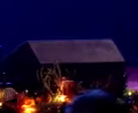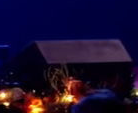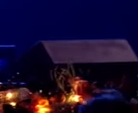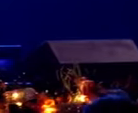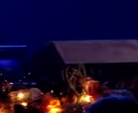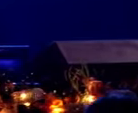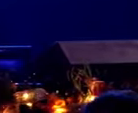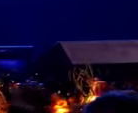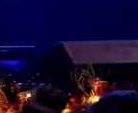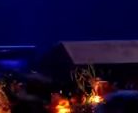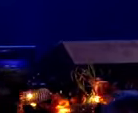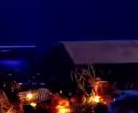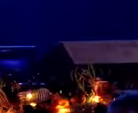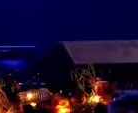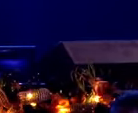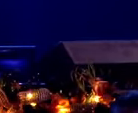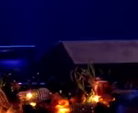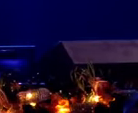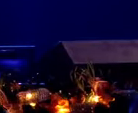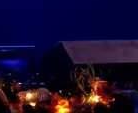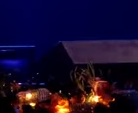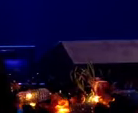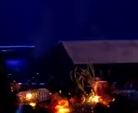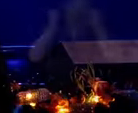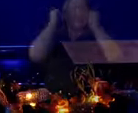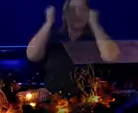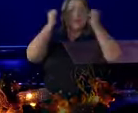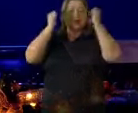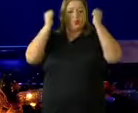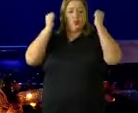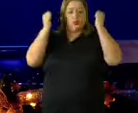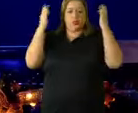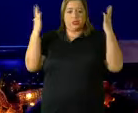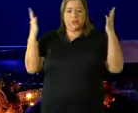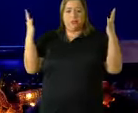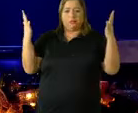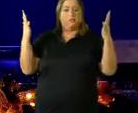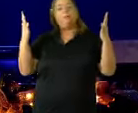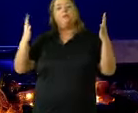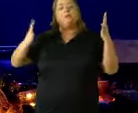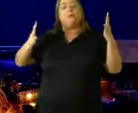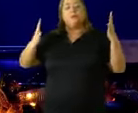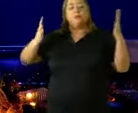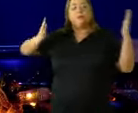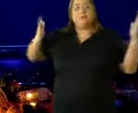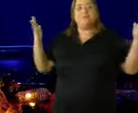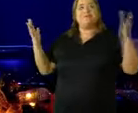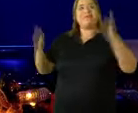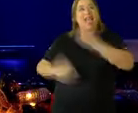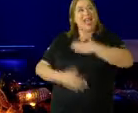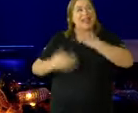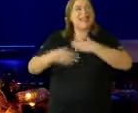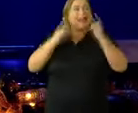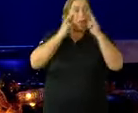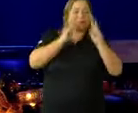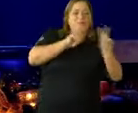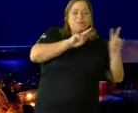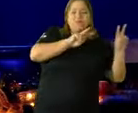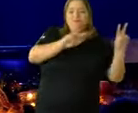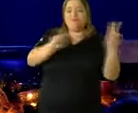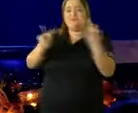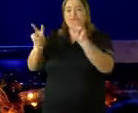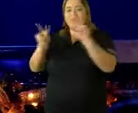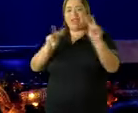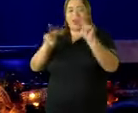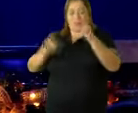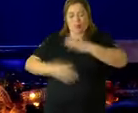mí. Aleluya, aleluya, aleluya, aleluya. Qué alegría verlos a todos, qué alegría estar